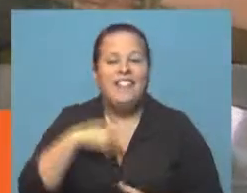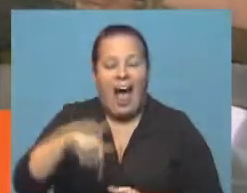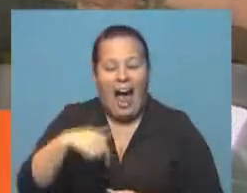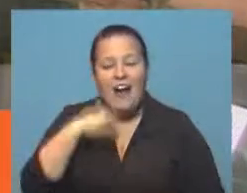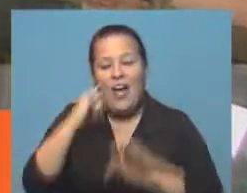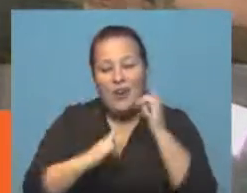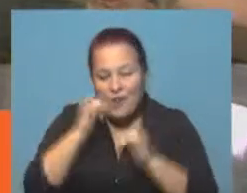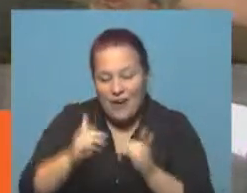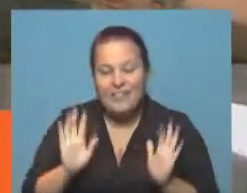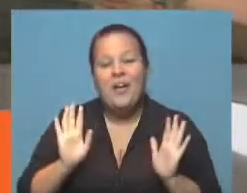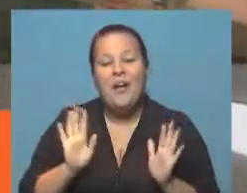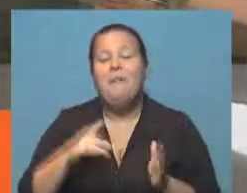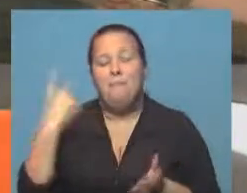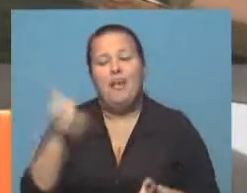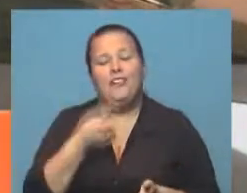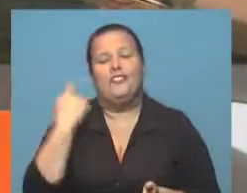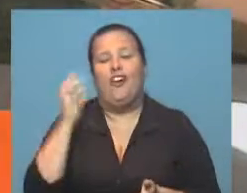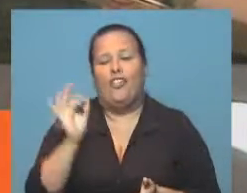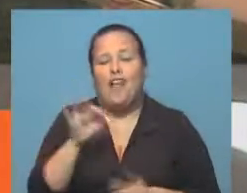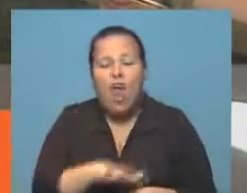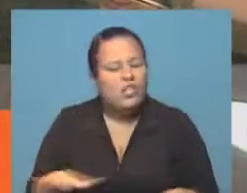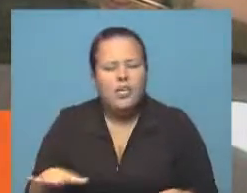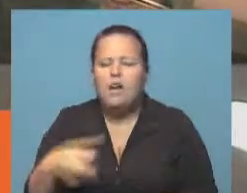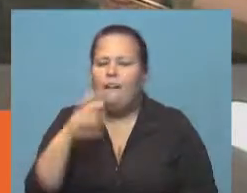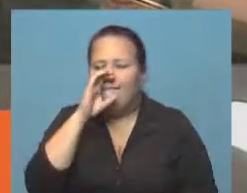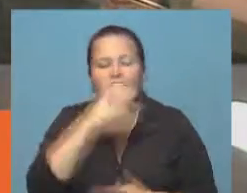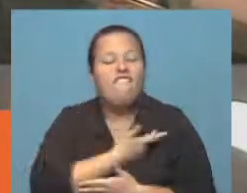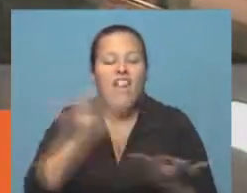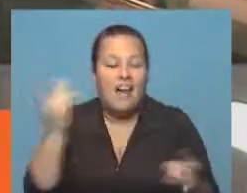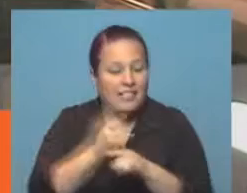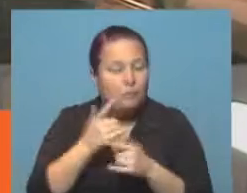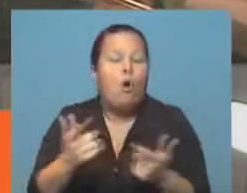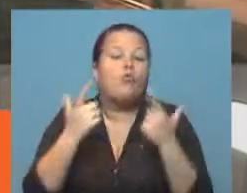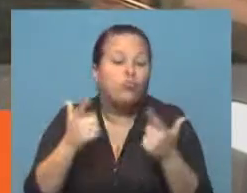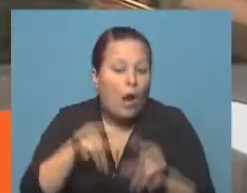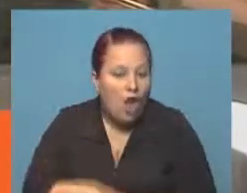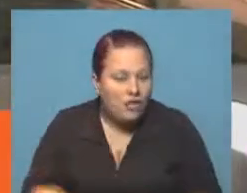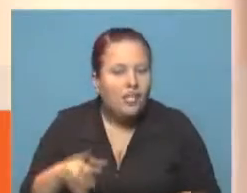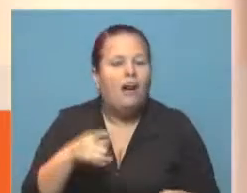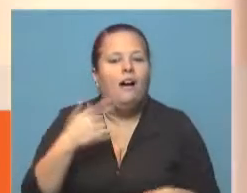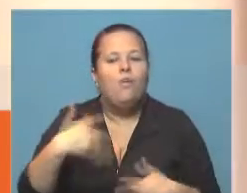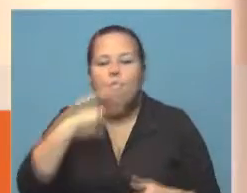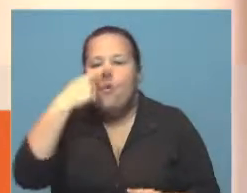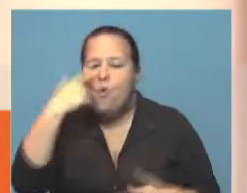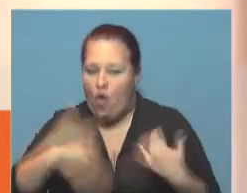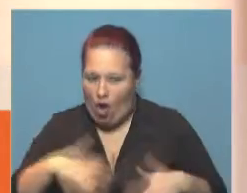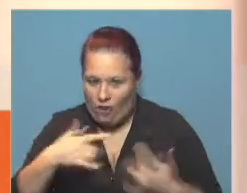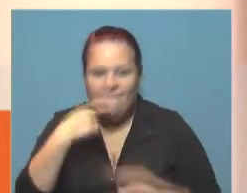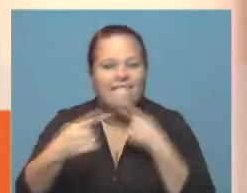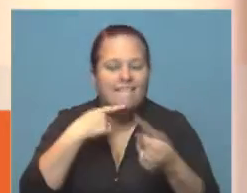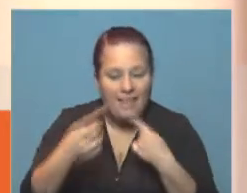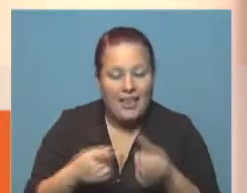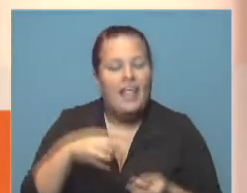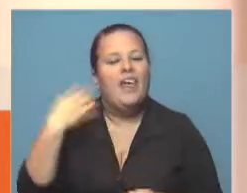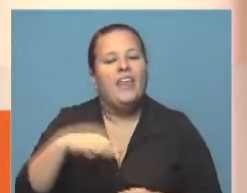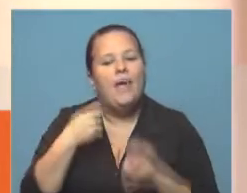momento estoy mencionando, pero los chicos felizmente son muy curiosos. Y hay